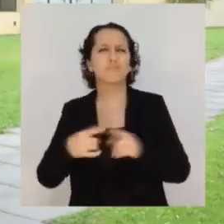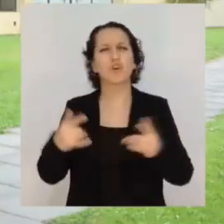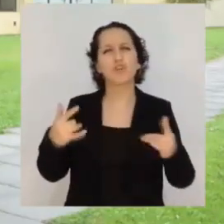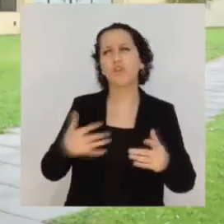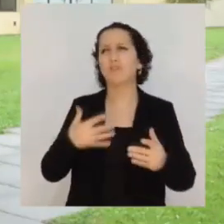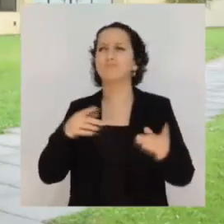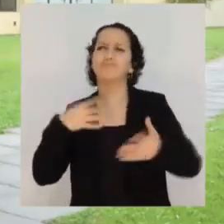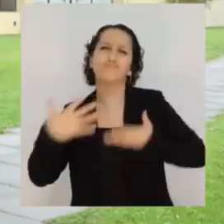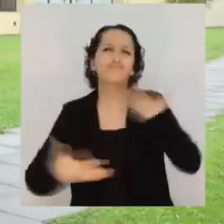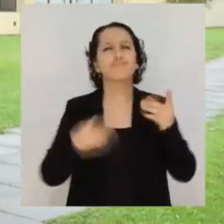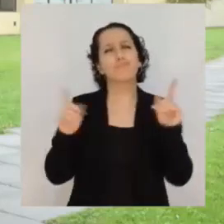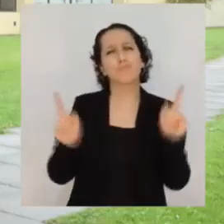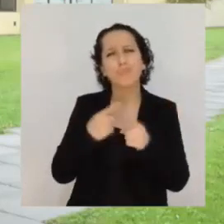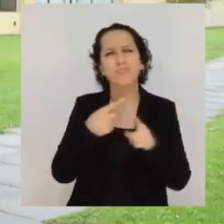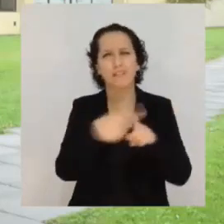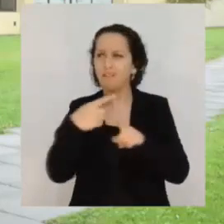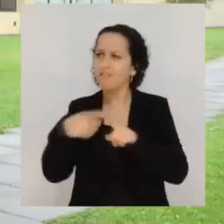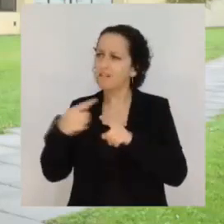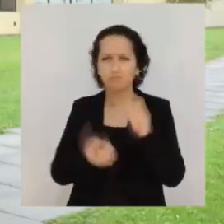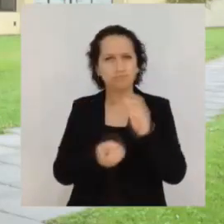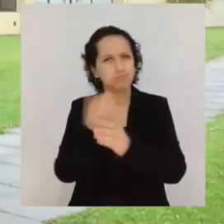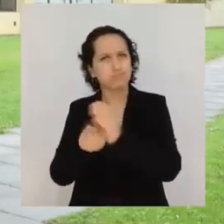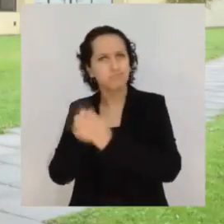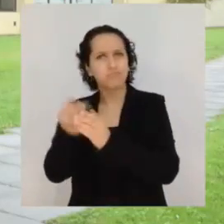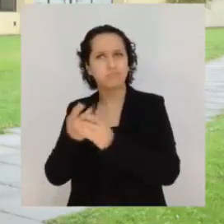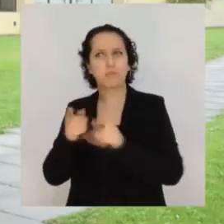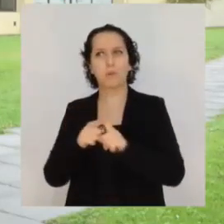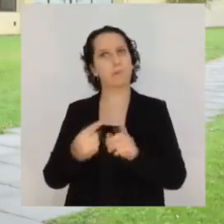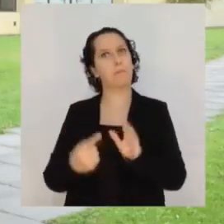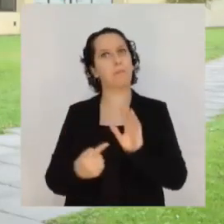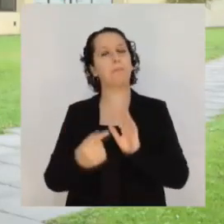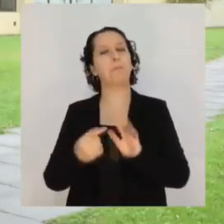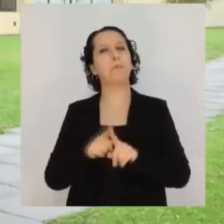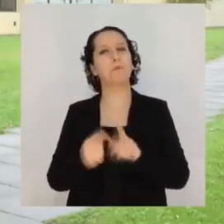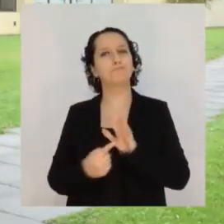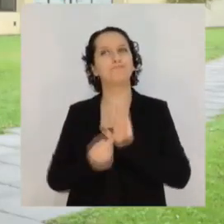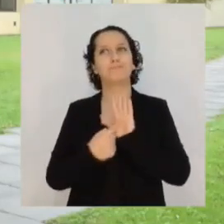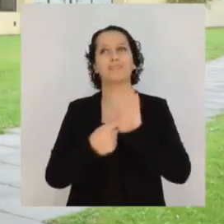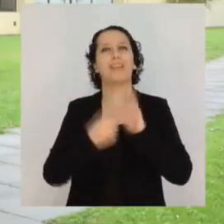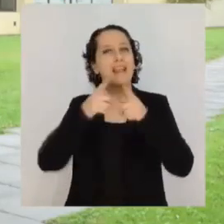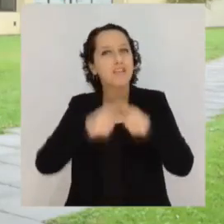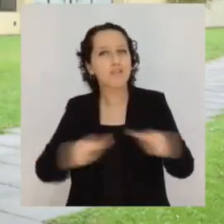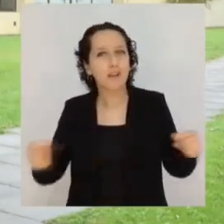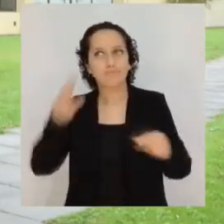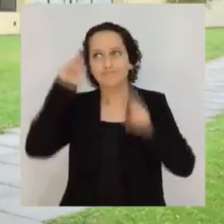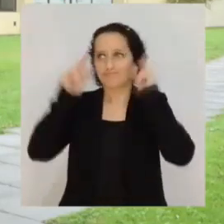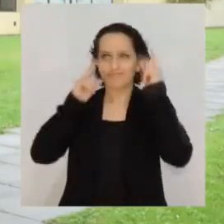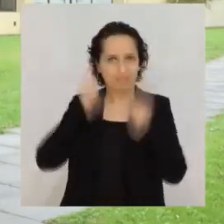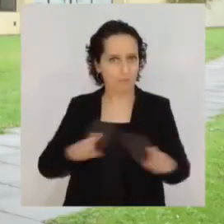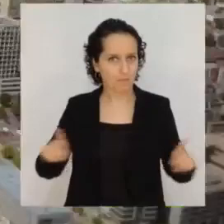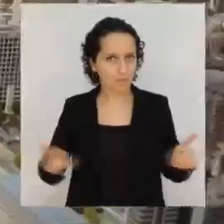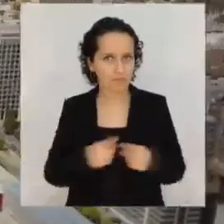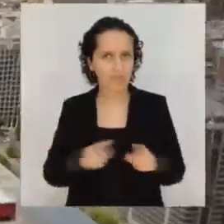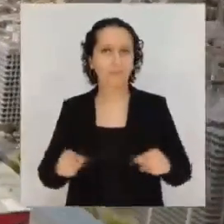las artes, pero también llegar a consolidarse como un referente a nivel nacional como creadores de la